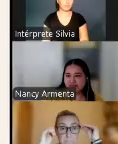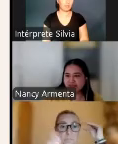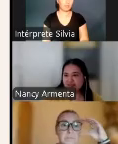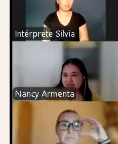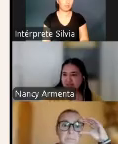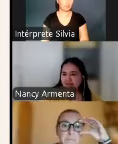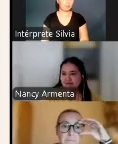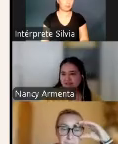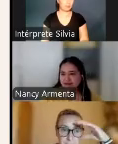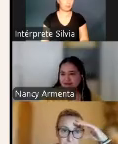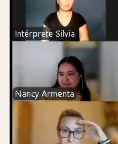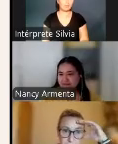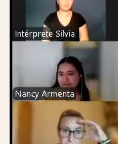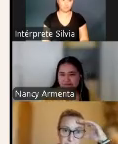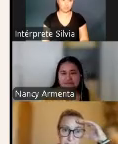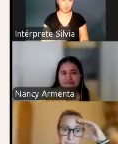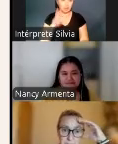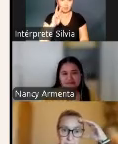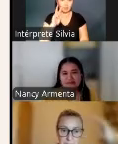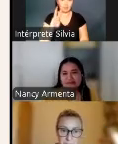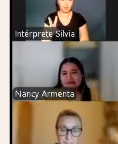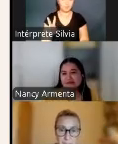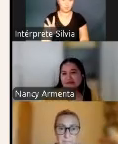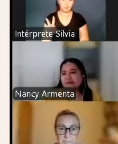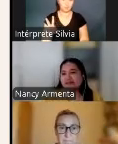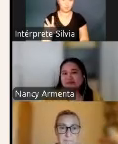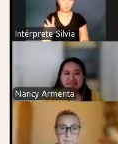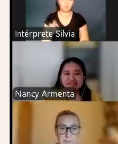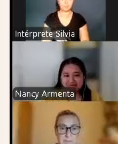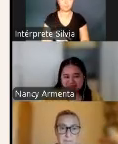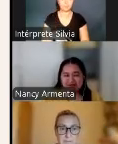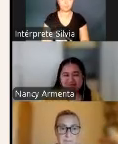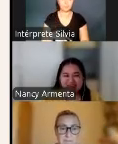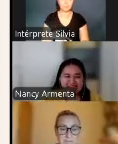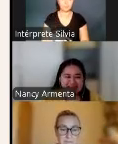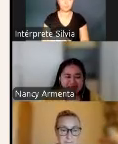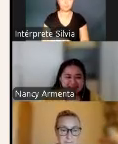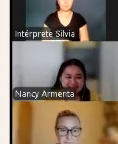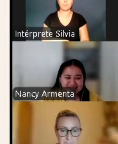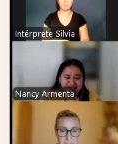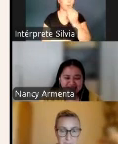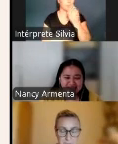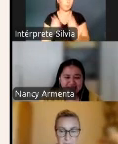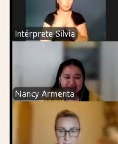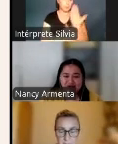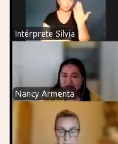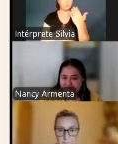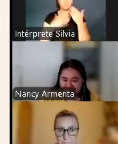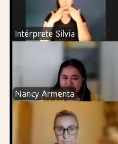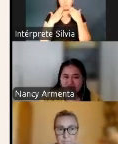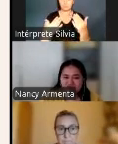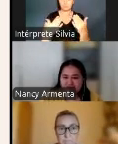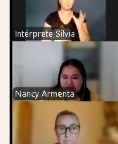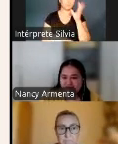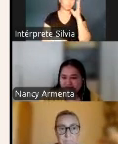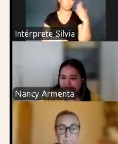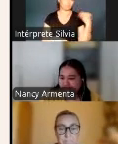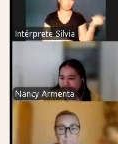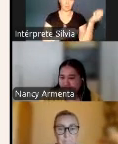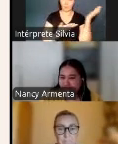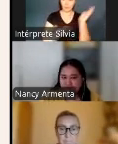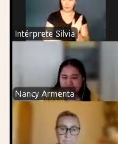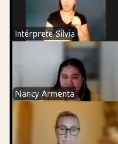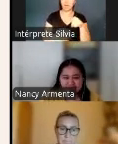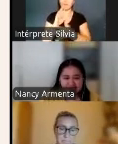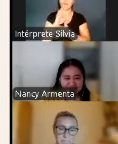Listo. Ahí se ve, ¿cierto? Sí, se Pues ve. buen día, muchas gracias por la invitación a la Federación